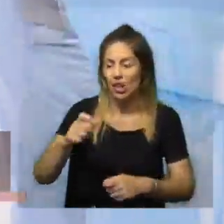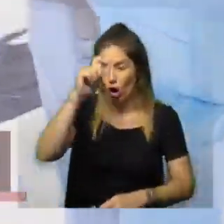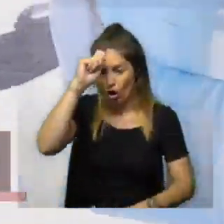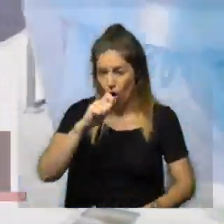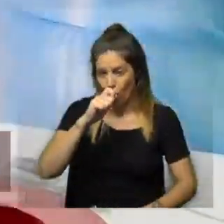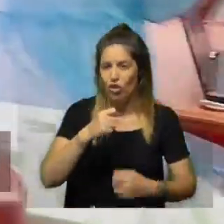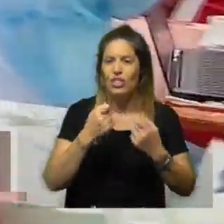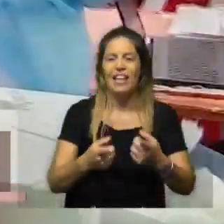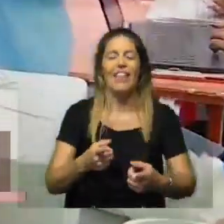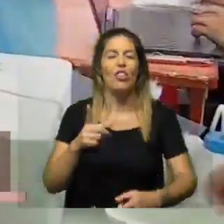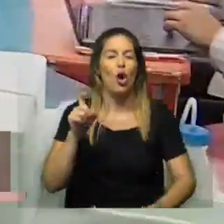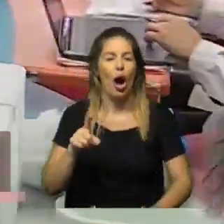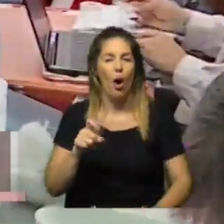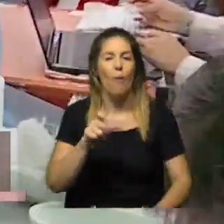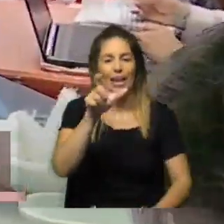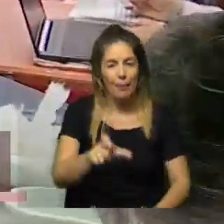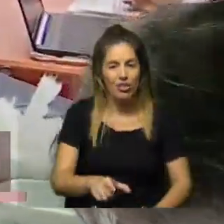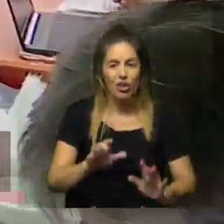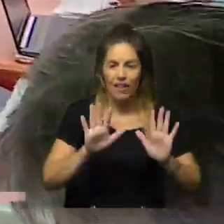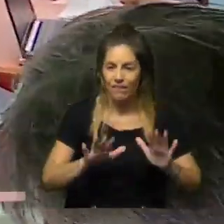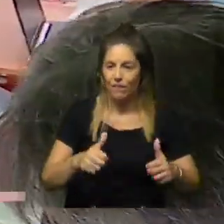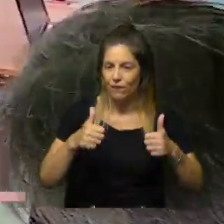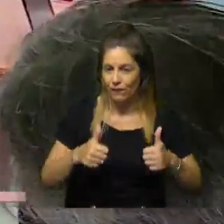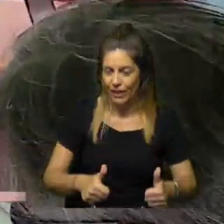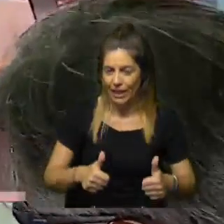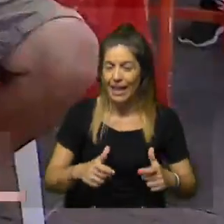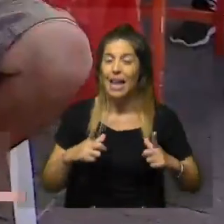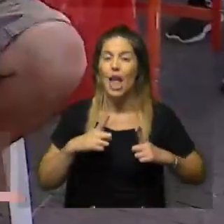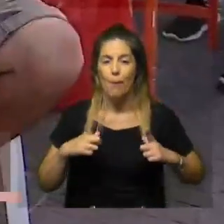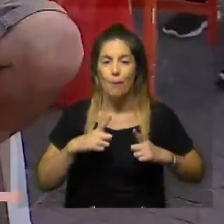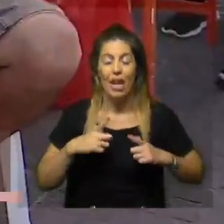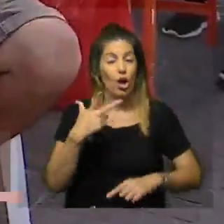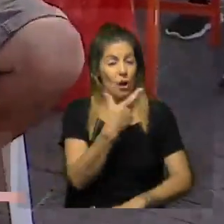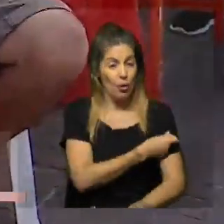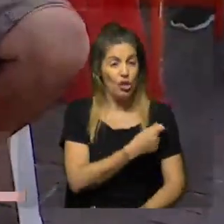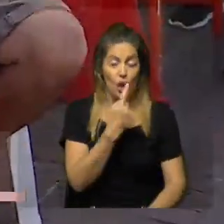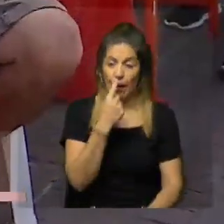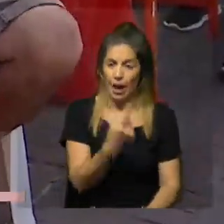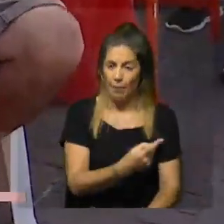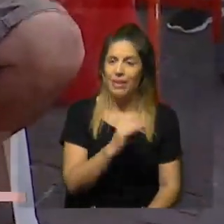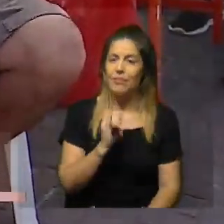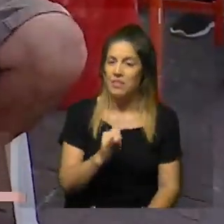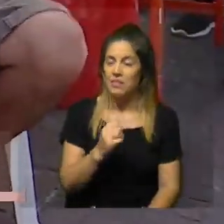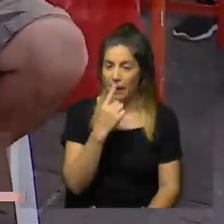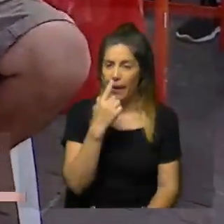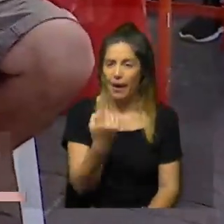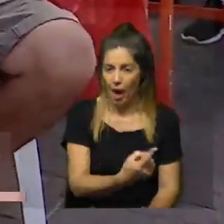algo para que la gente pase bien estos momentos en la espera, aunque la vacunación es bastante rápida. Sí, es bastante rápida y bueno, sí, teniendo en